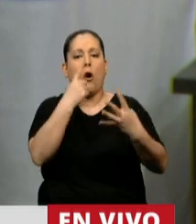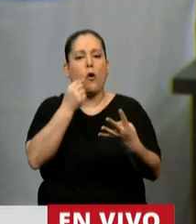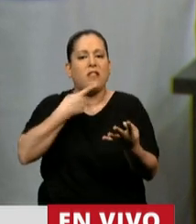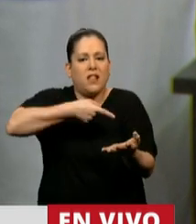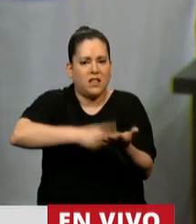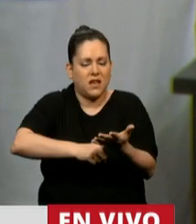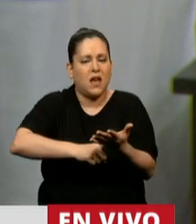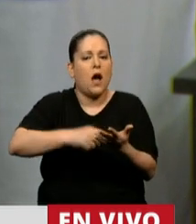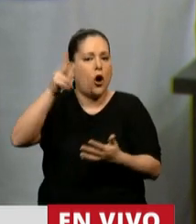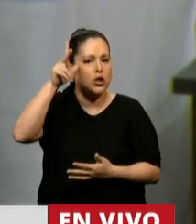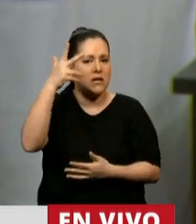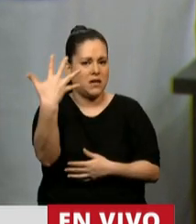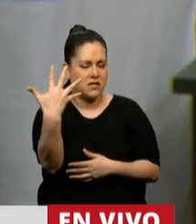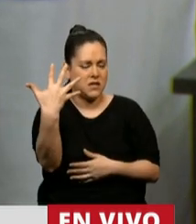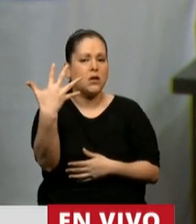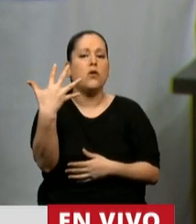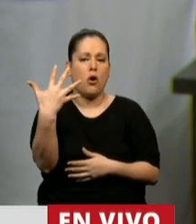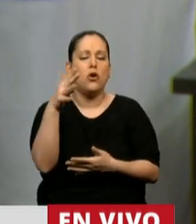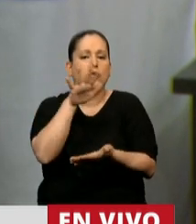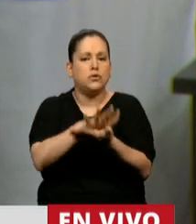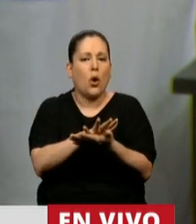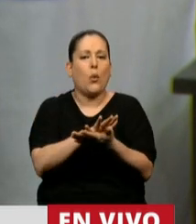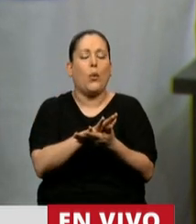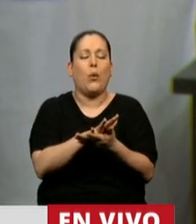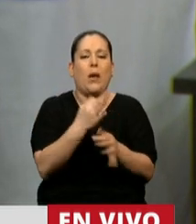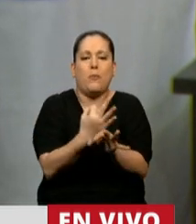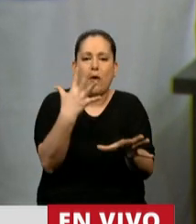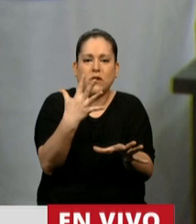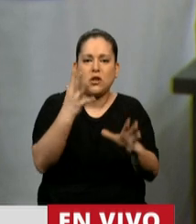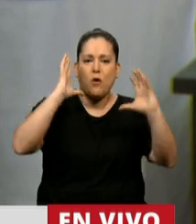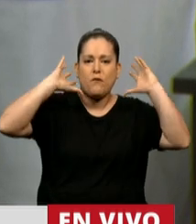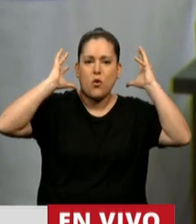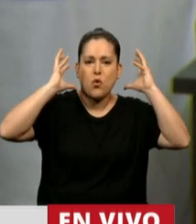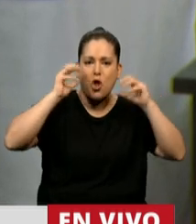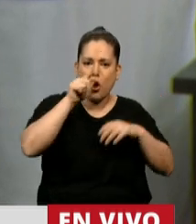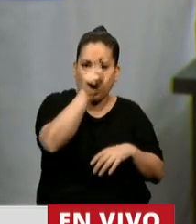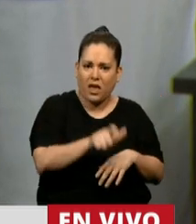día 85 ejercicio profesional de la fonoaudiología